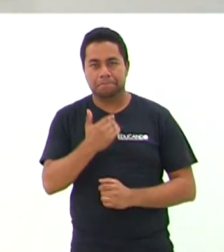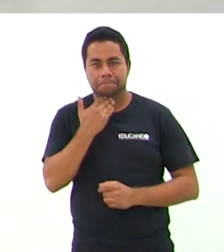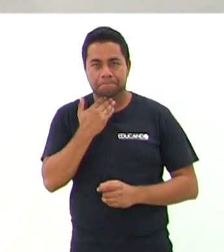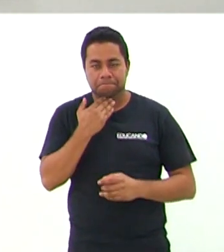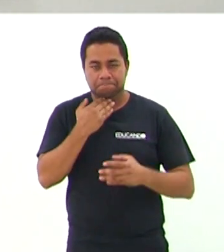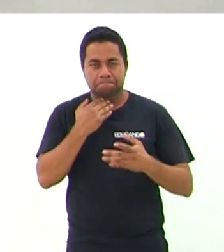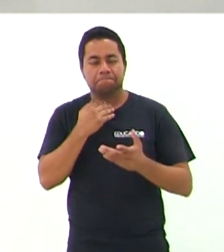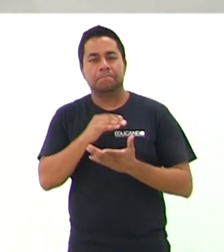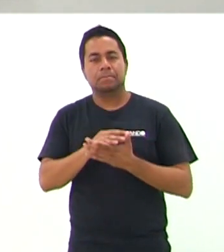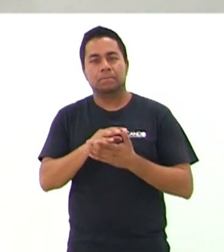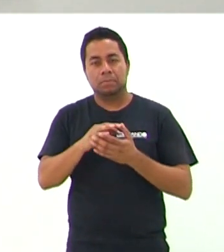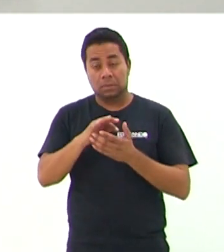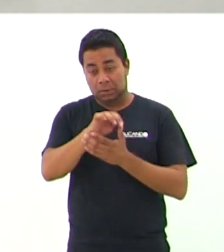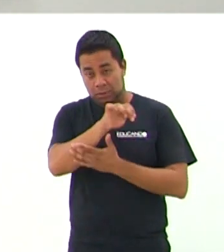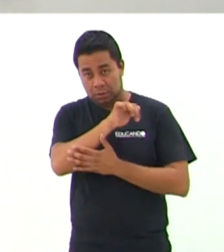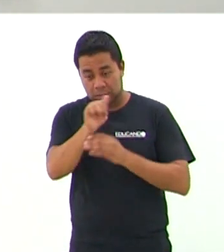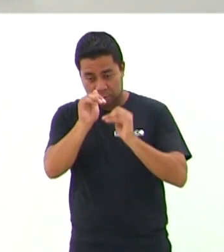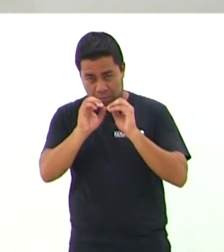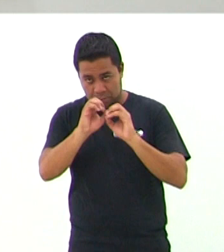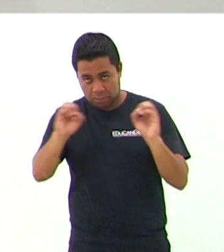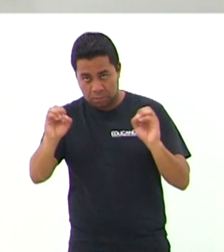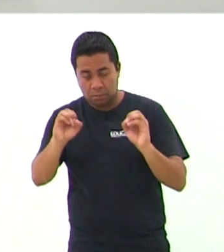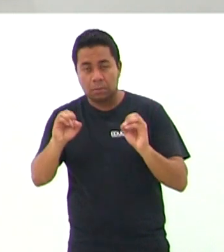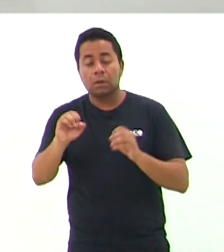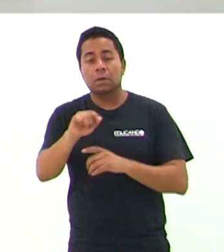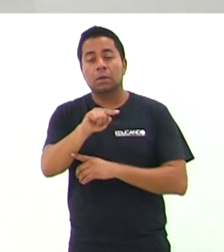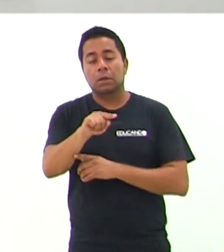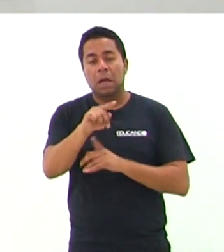penúltima. La emperatriz